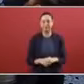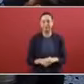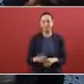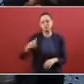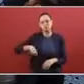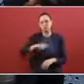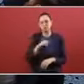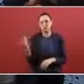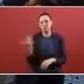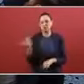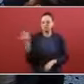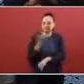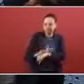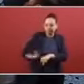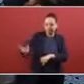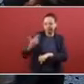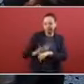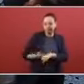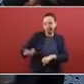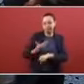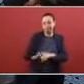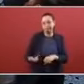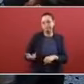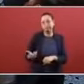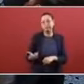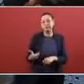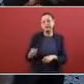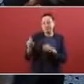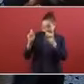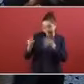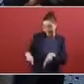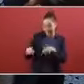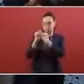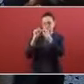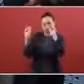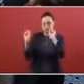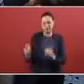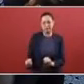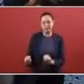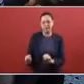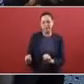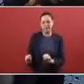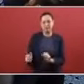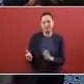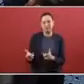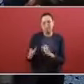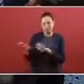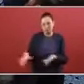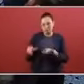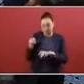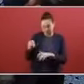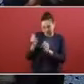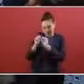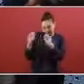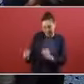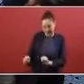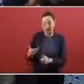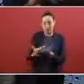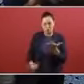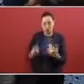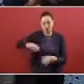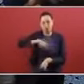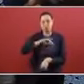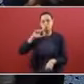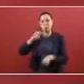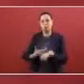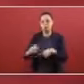gestiones para que, a ver si en ese mismo sistema, porque ya ahora depende de nosotros, se hacen